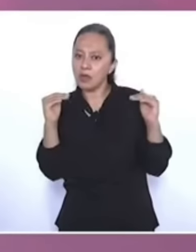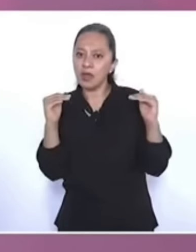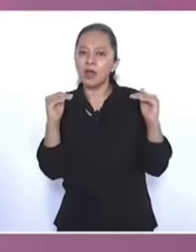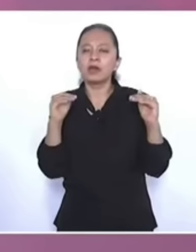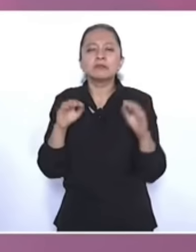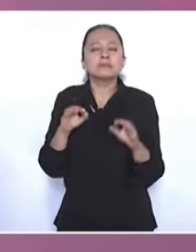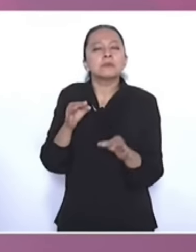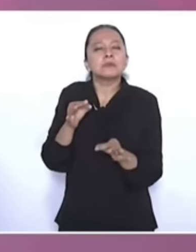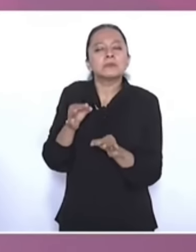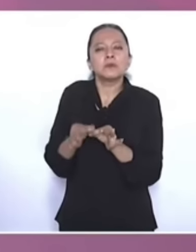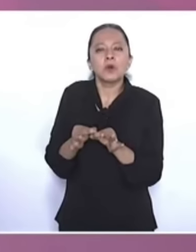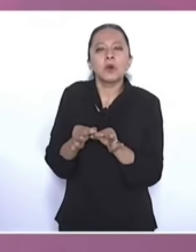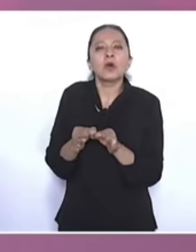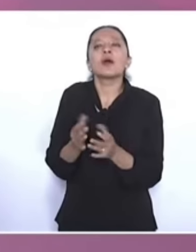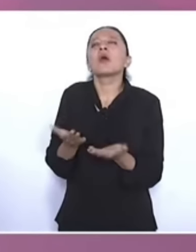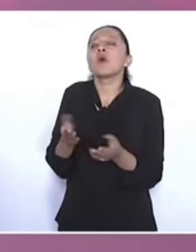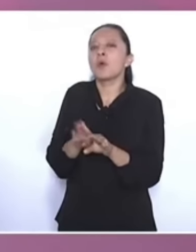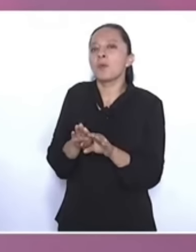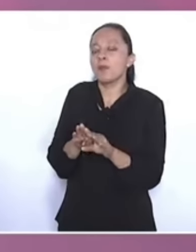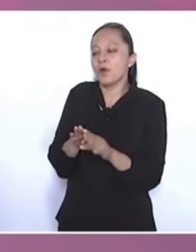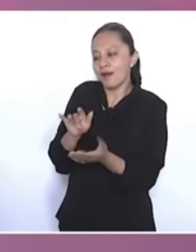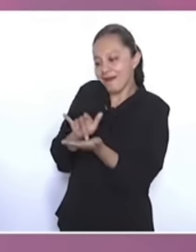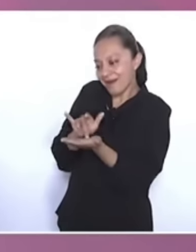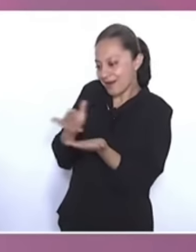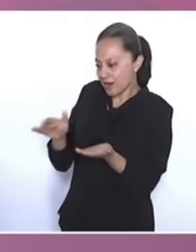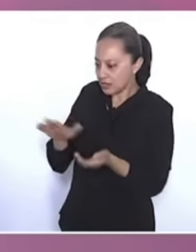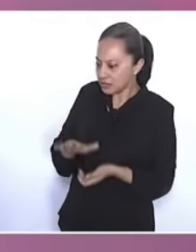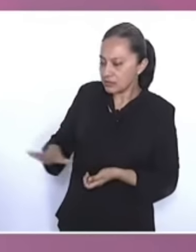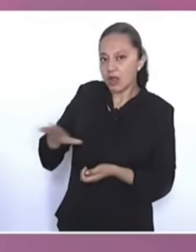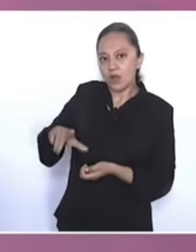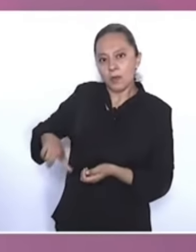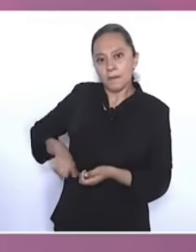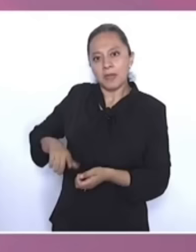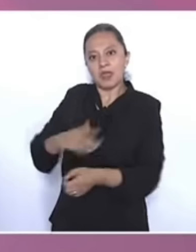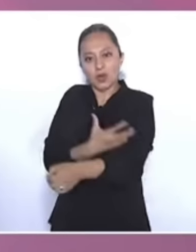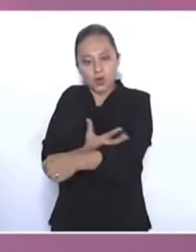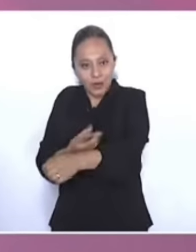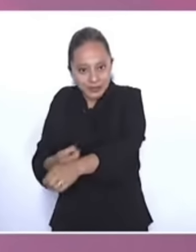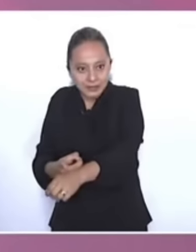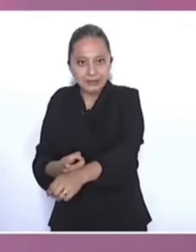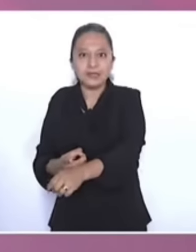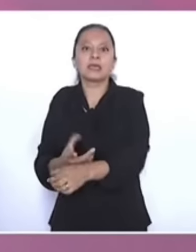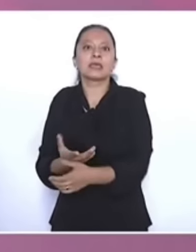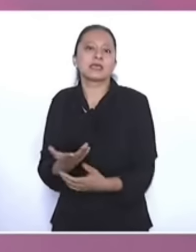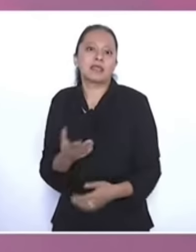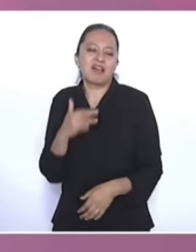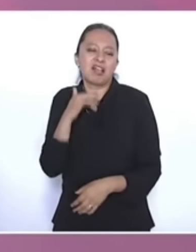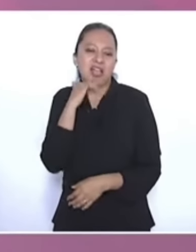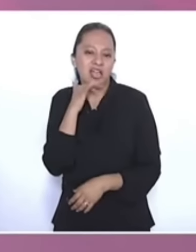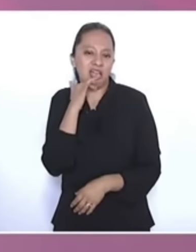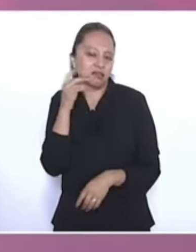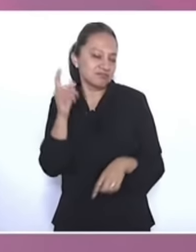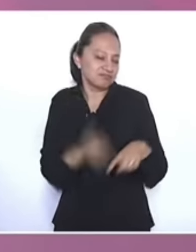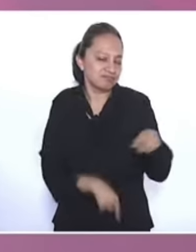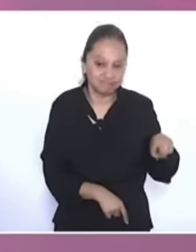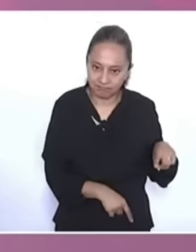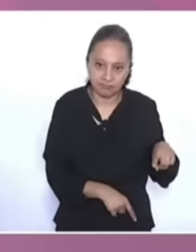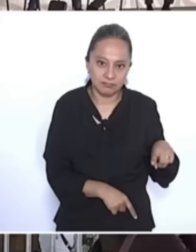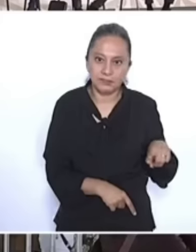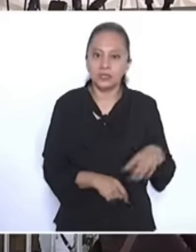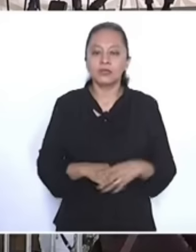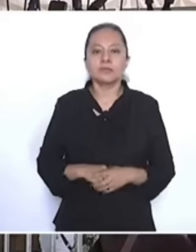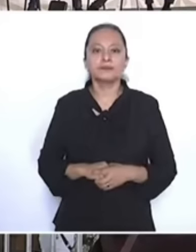concretar gracias a que se tiene un gobierno honesto y se combate la corrupción. Hoy